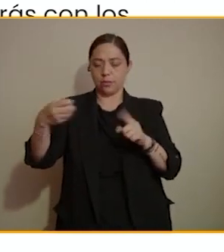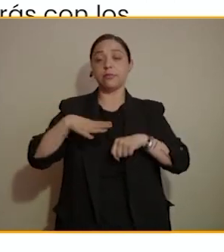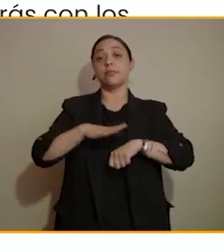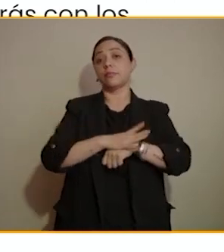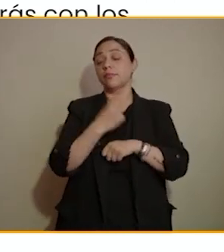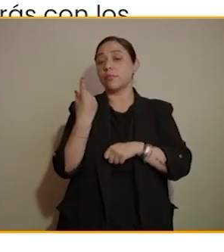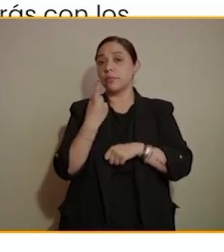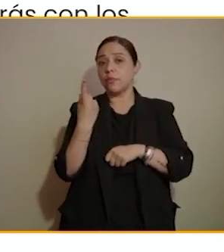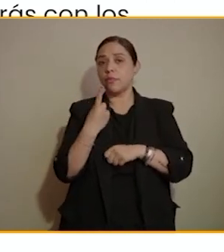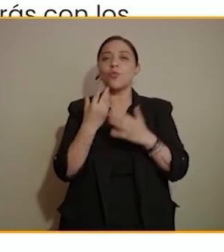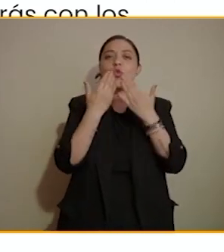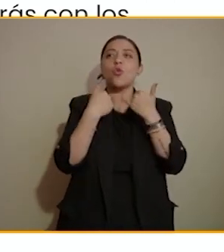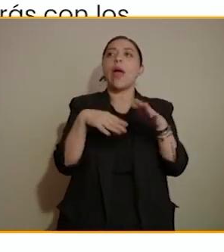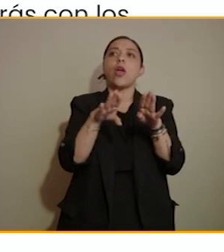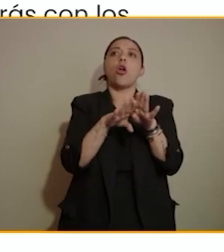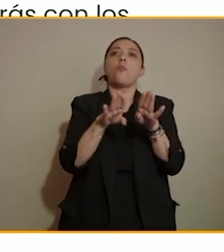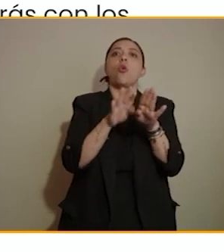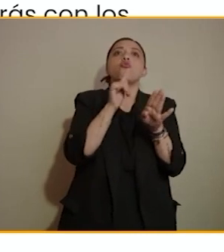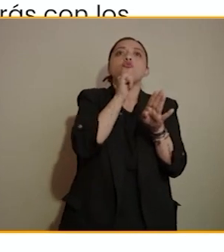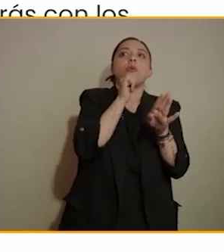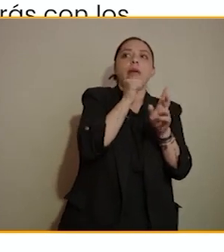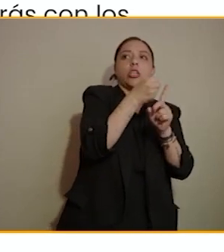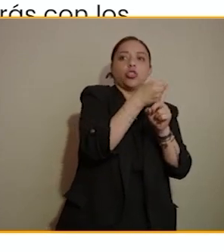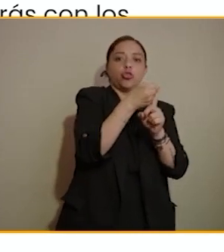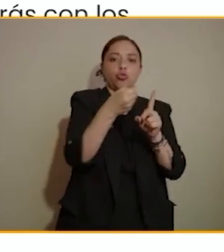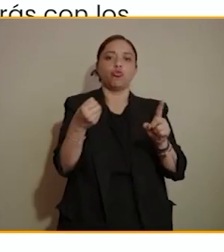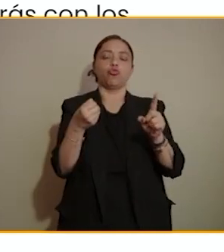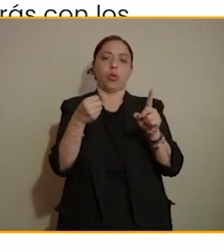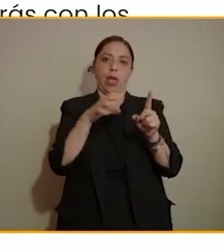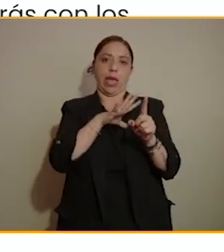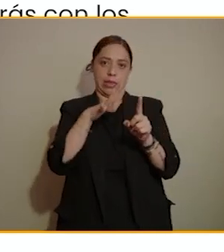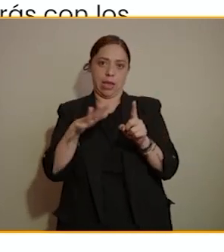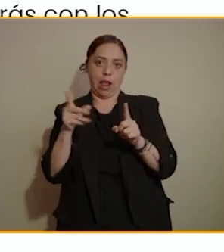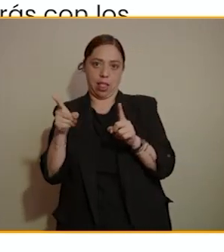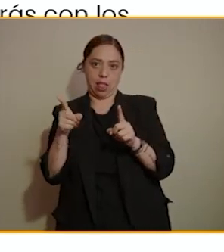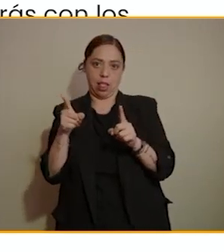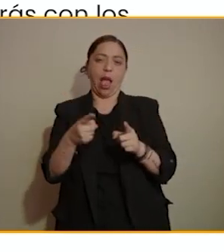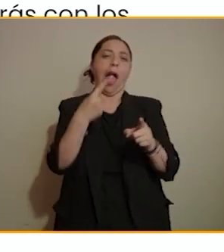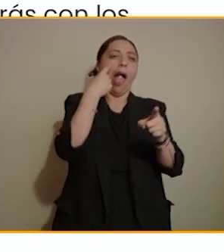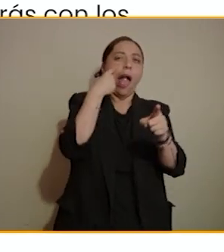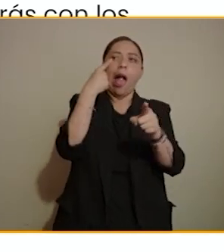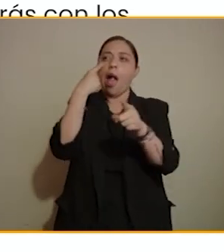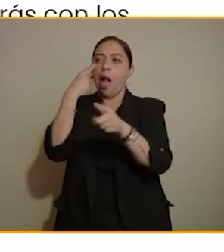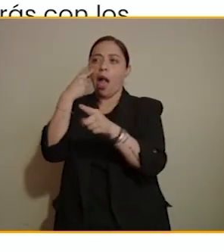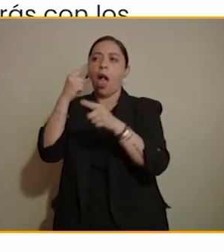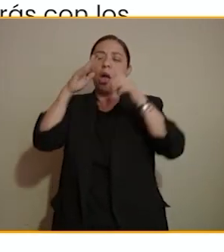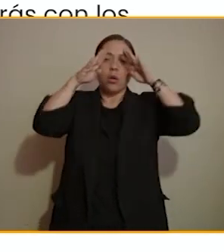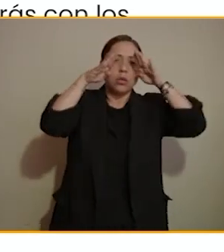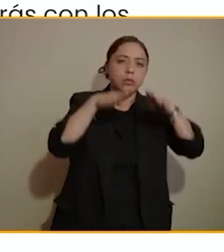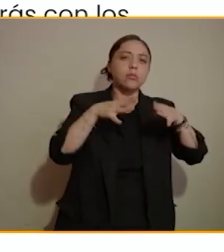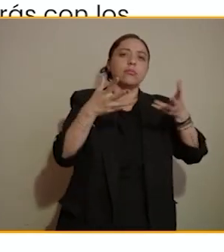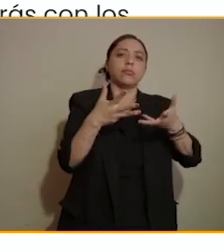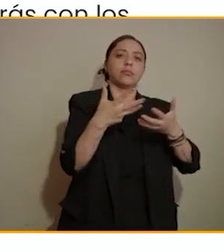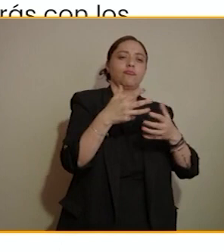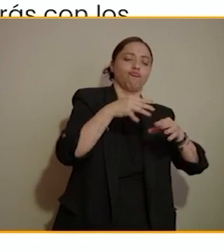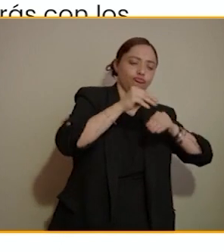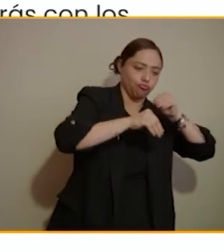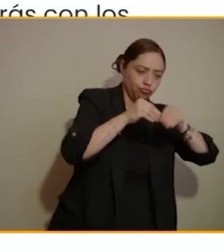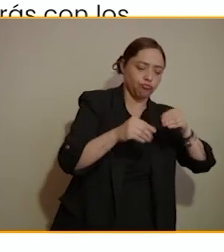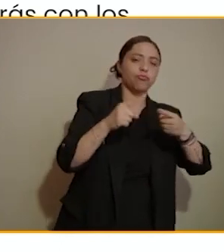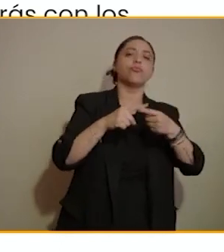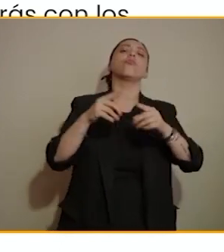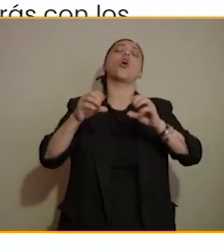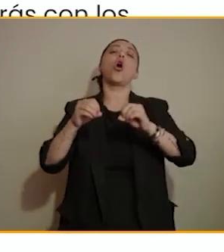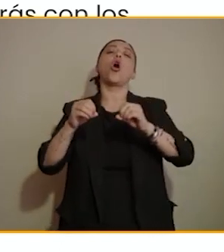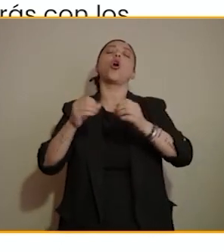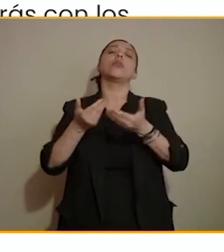esa estandarización. Y son casos que vemos mucho en manufactura, vemos mucho en comercio y